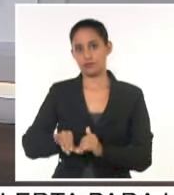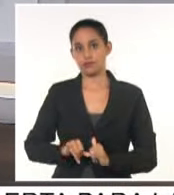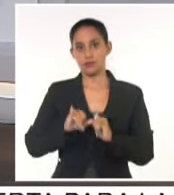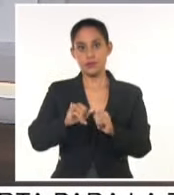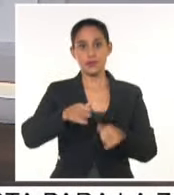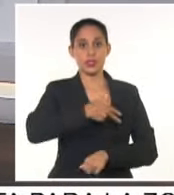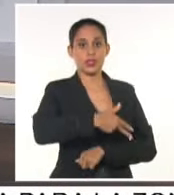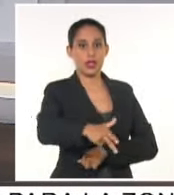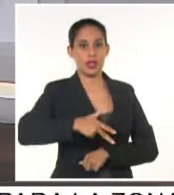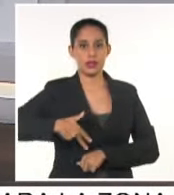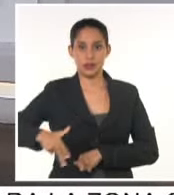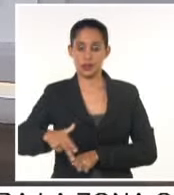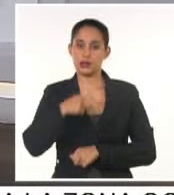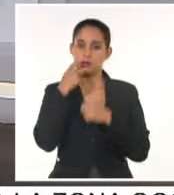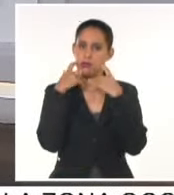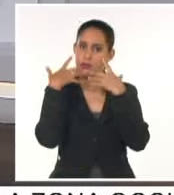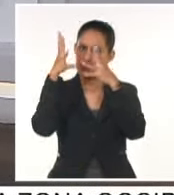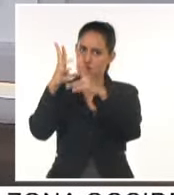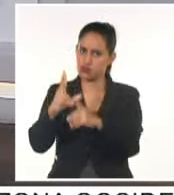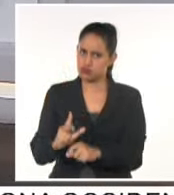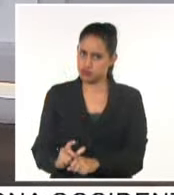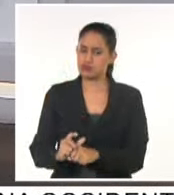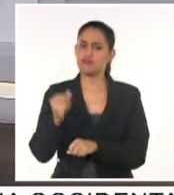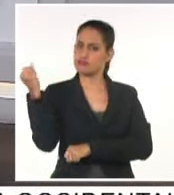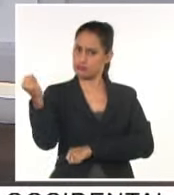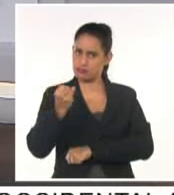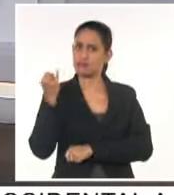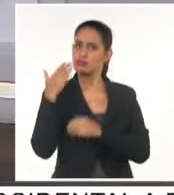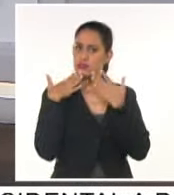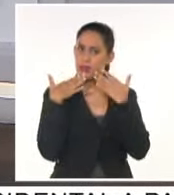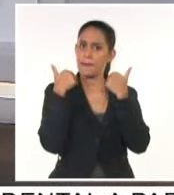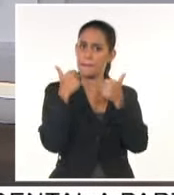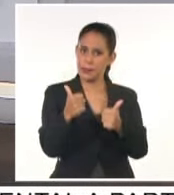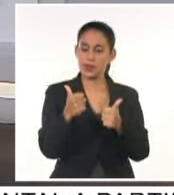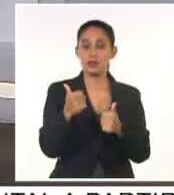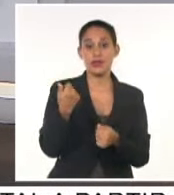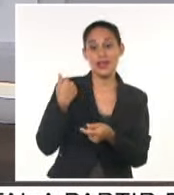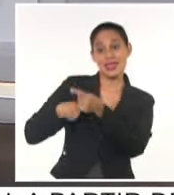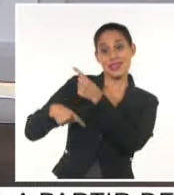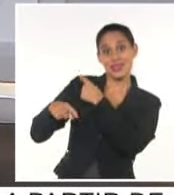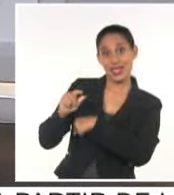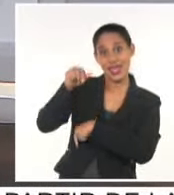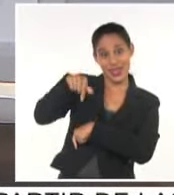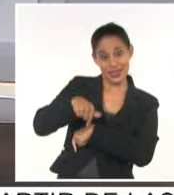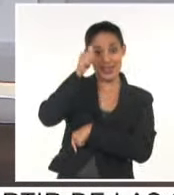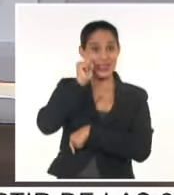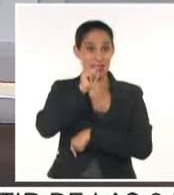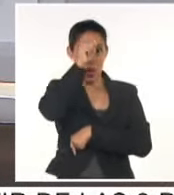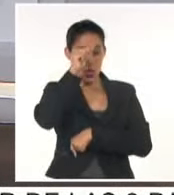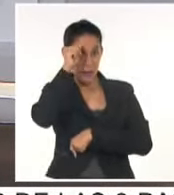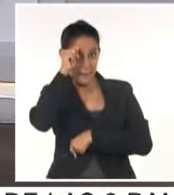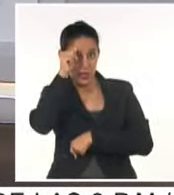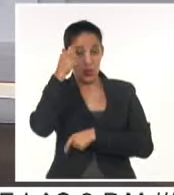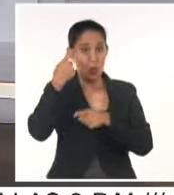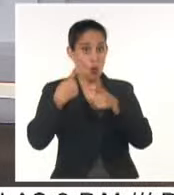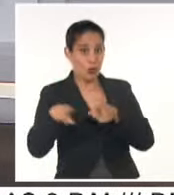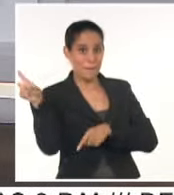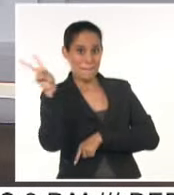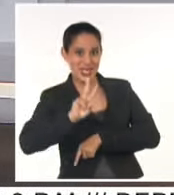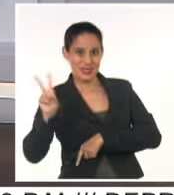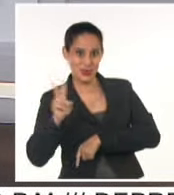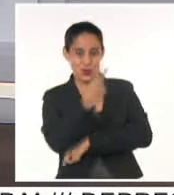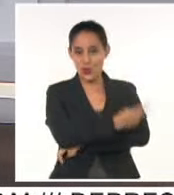sigue cosechando resultados internacionales muy exitosos. Los más recientes fueron este fin de semana en el torneo de Caracas, Venezuela,